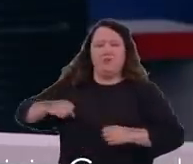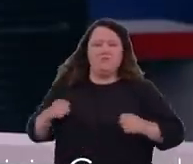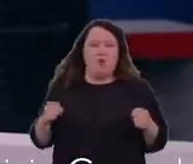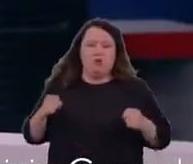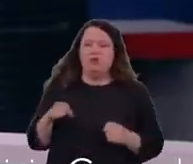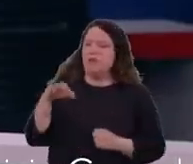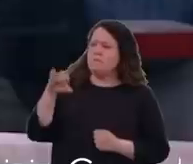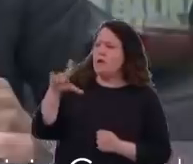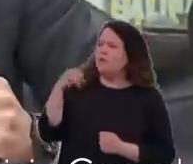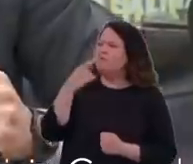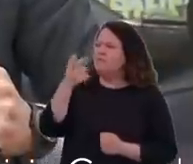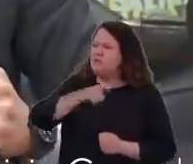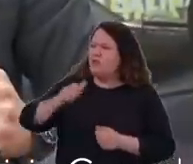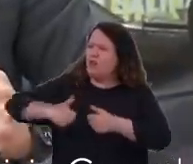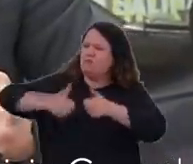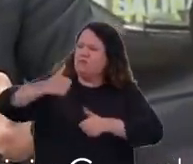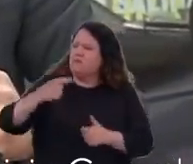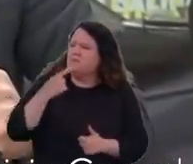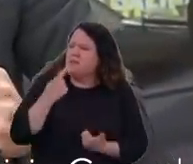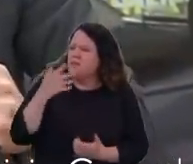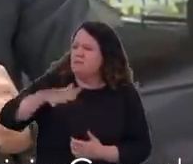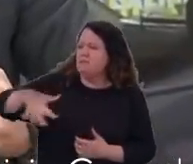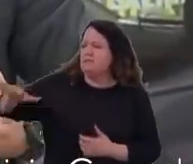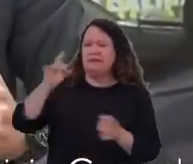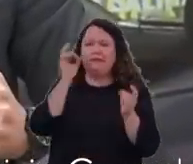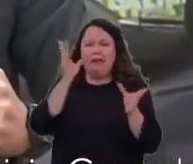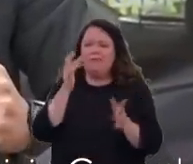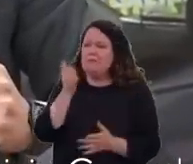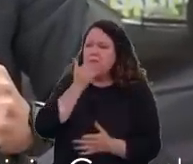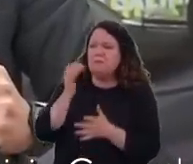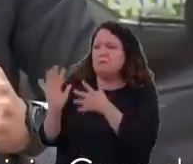Arango, ¿qué dicen las autoridades de esta lamentable tragedia?